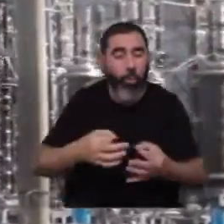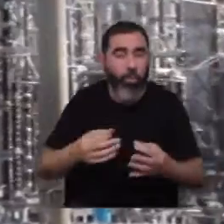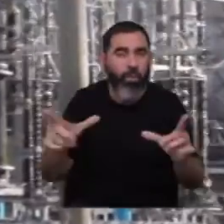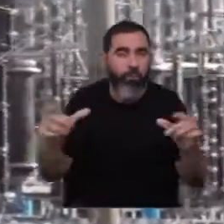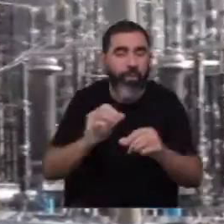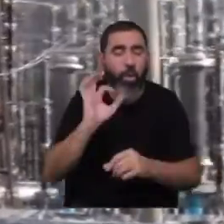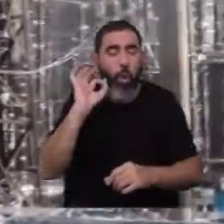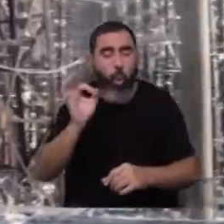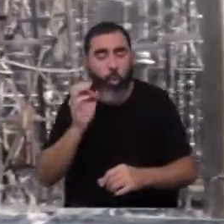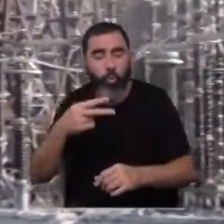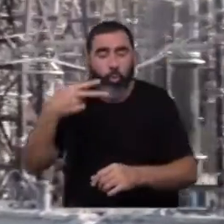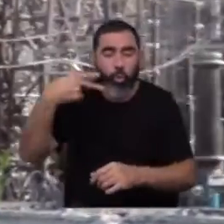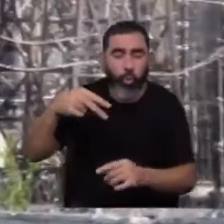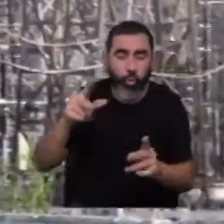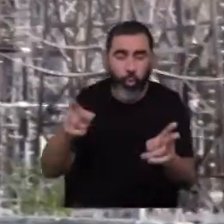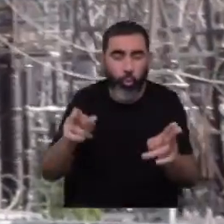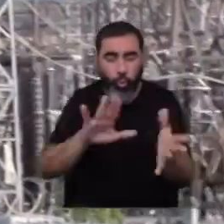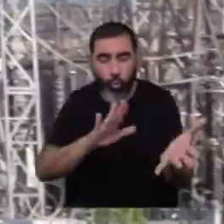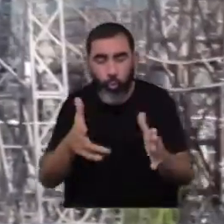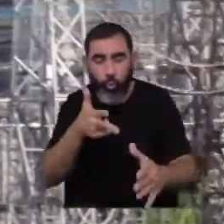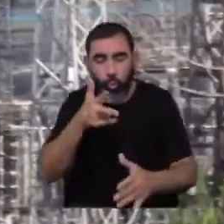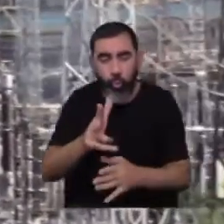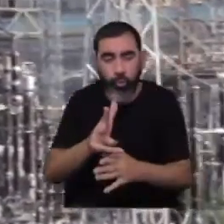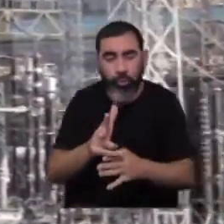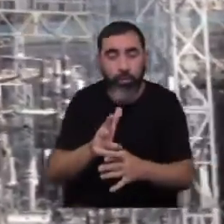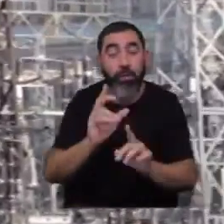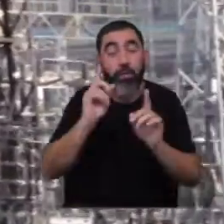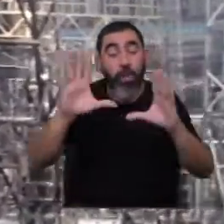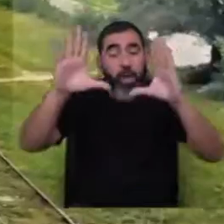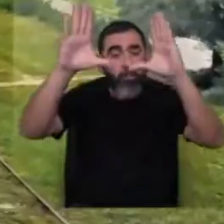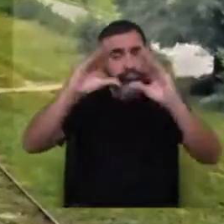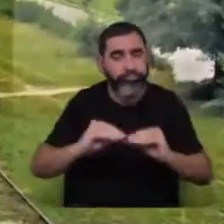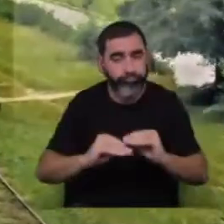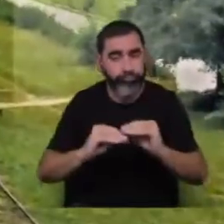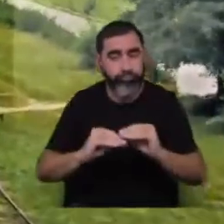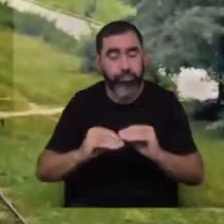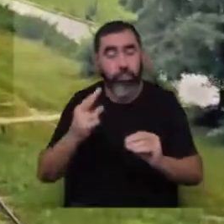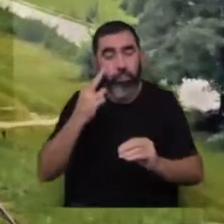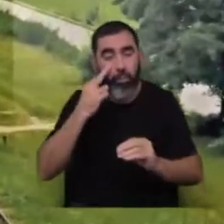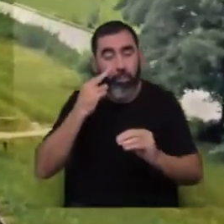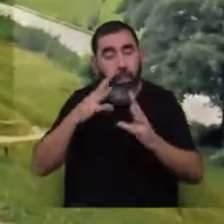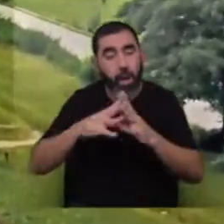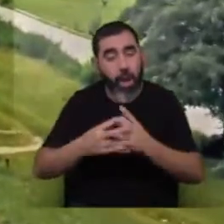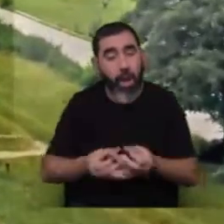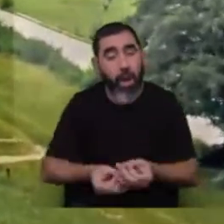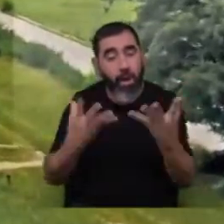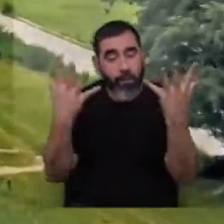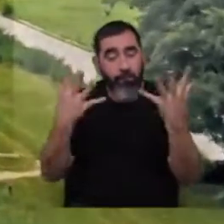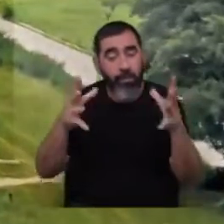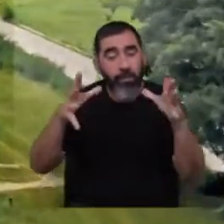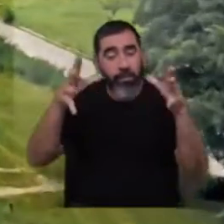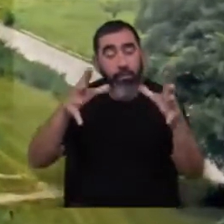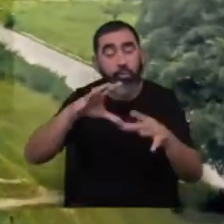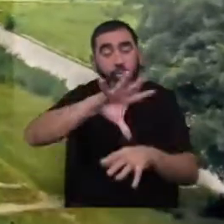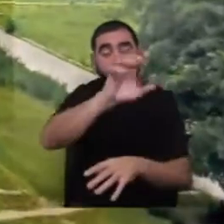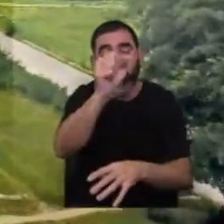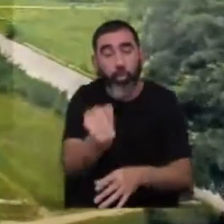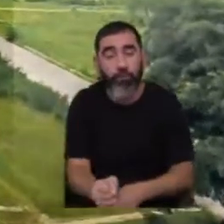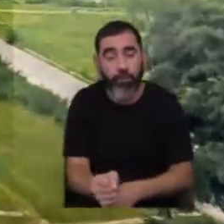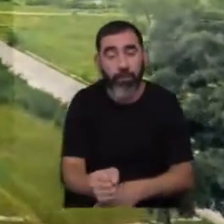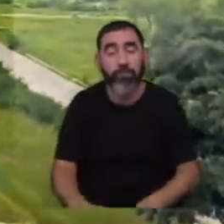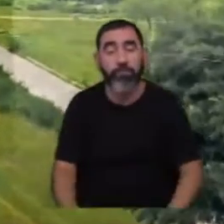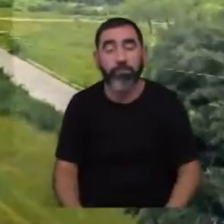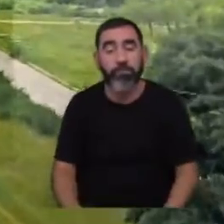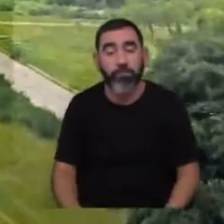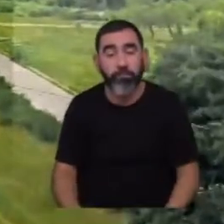de octubre, principio de noviembre, que produjo un apagón o un desperfecto grande en transformadores en Sudáfrica.